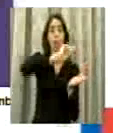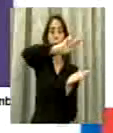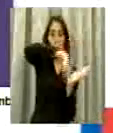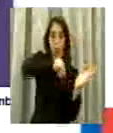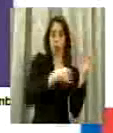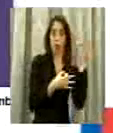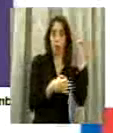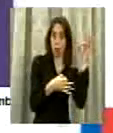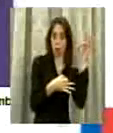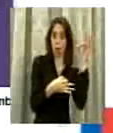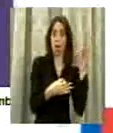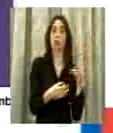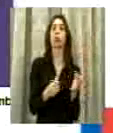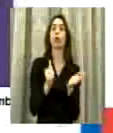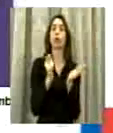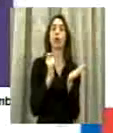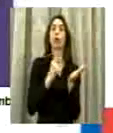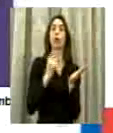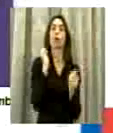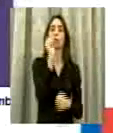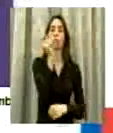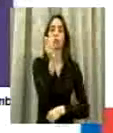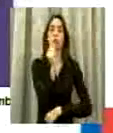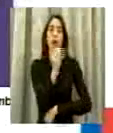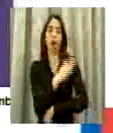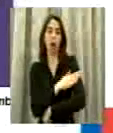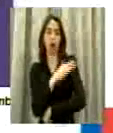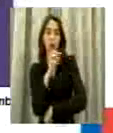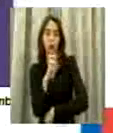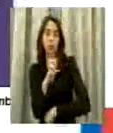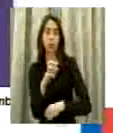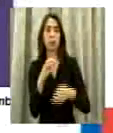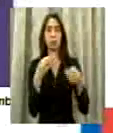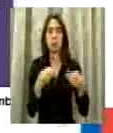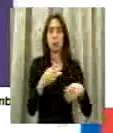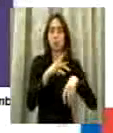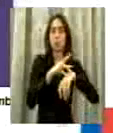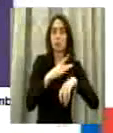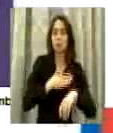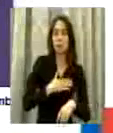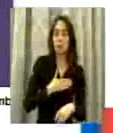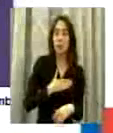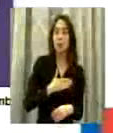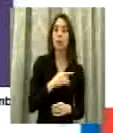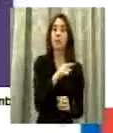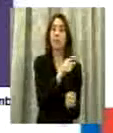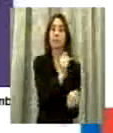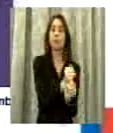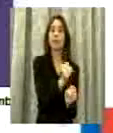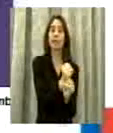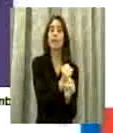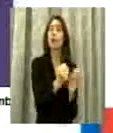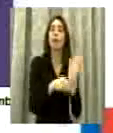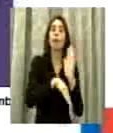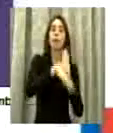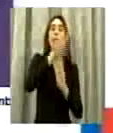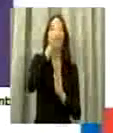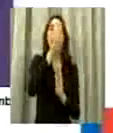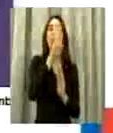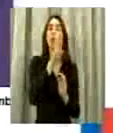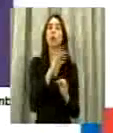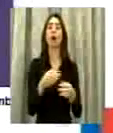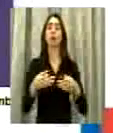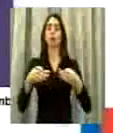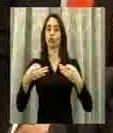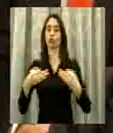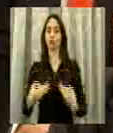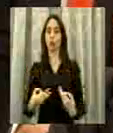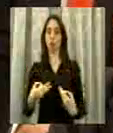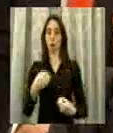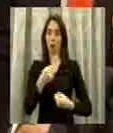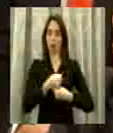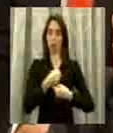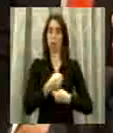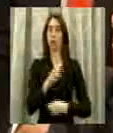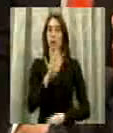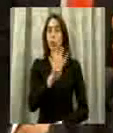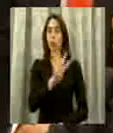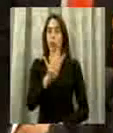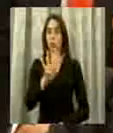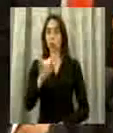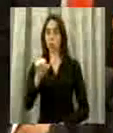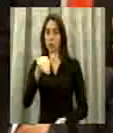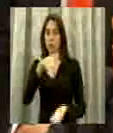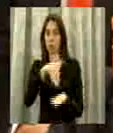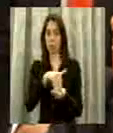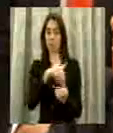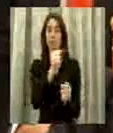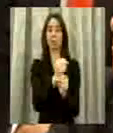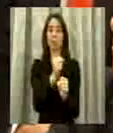dependientes con seguridad social, empleos que son en su gran mayoría empleos formales, son